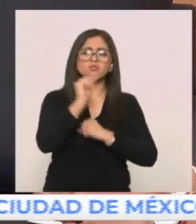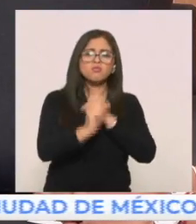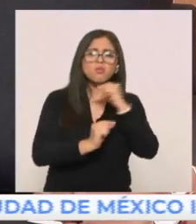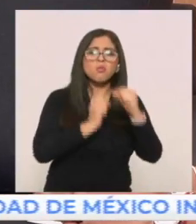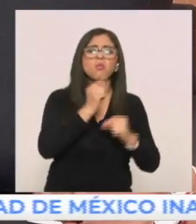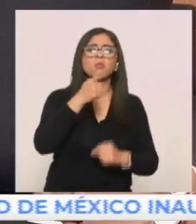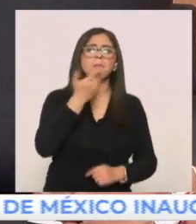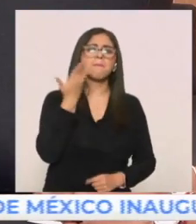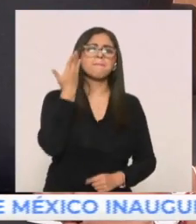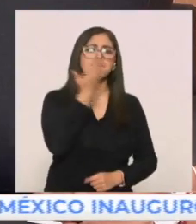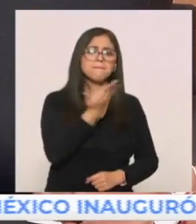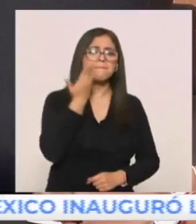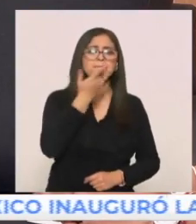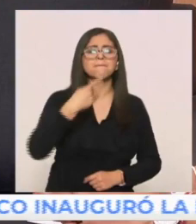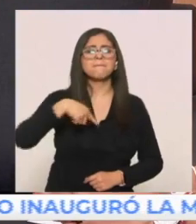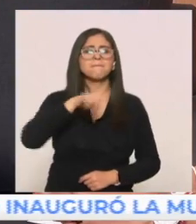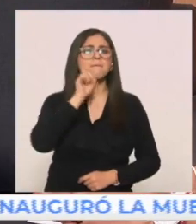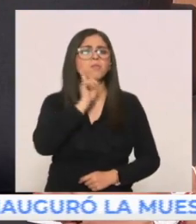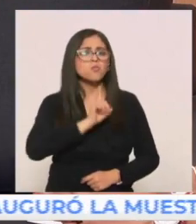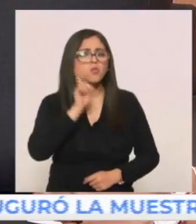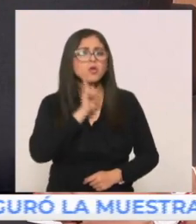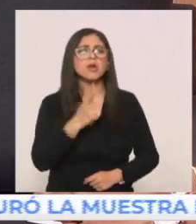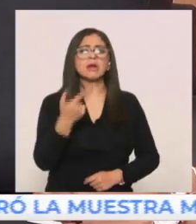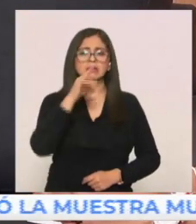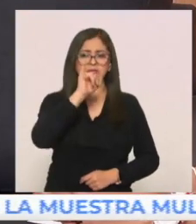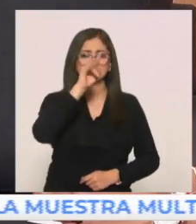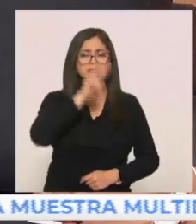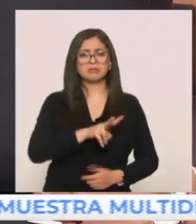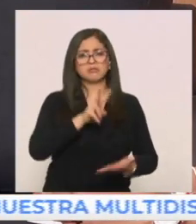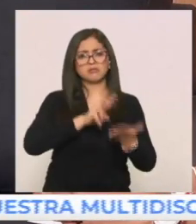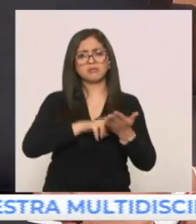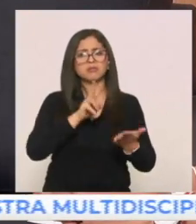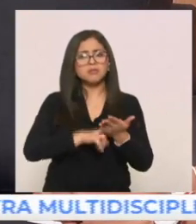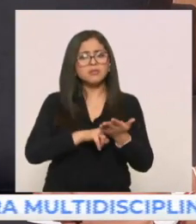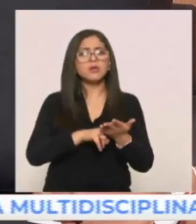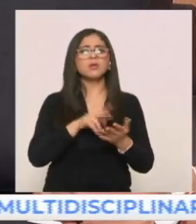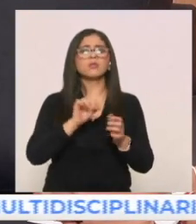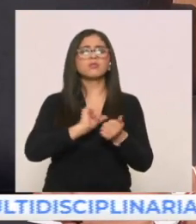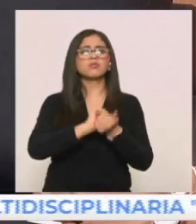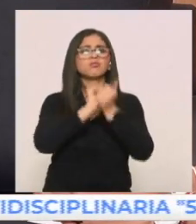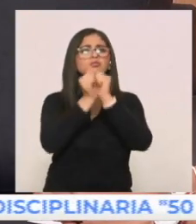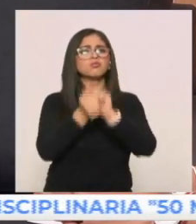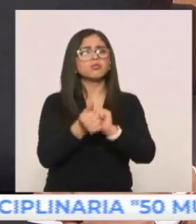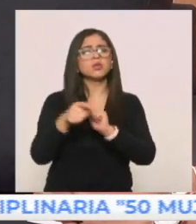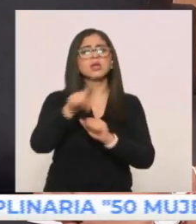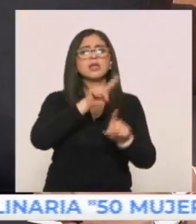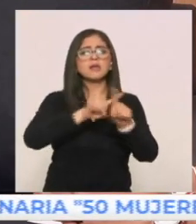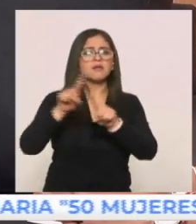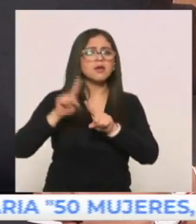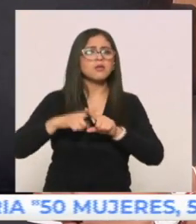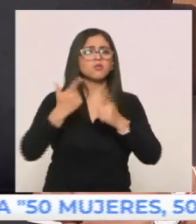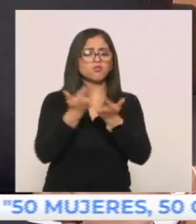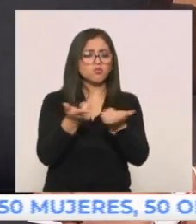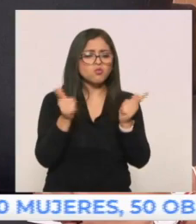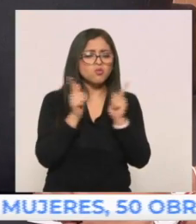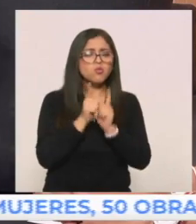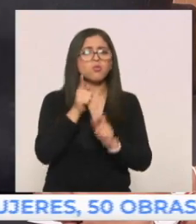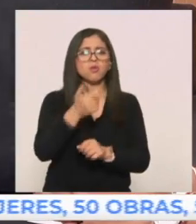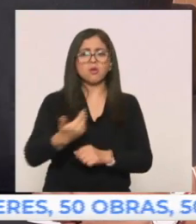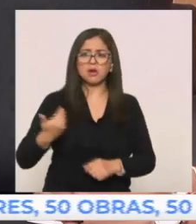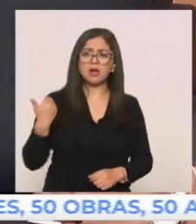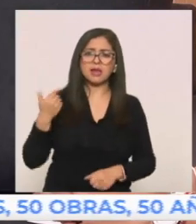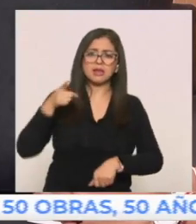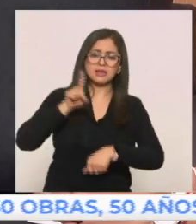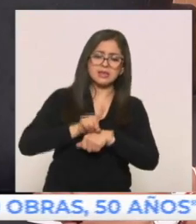las exigencias de las mujeres, que son muy válidas y que se transforman en estas movilizaciones que vamos a vivir el domingo